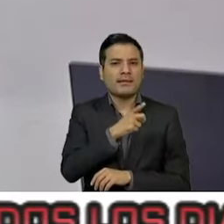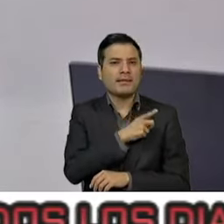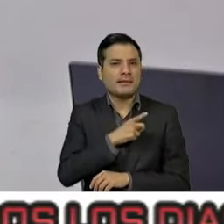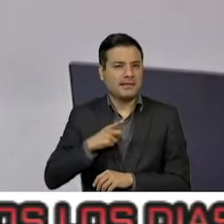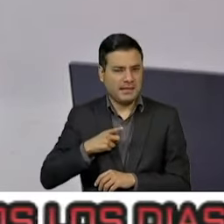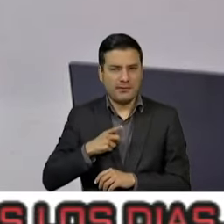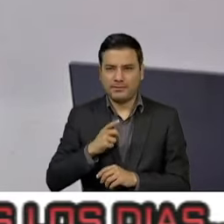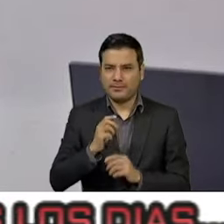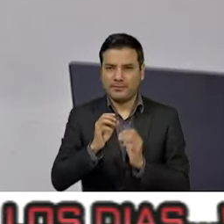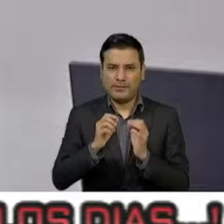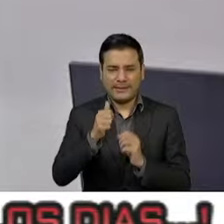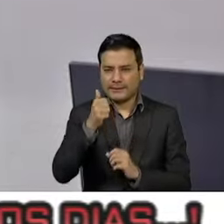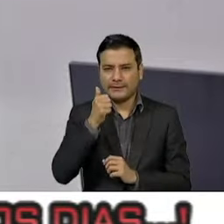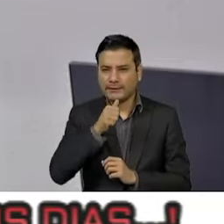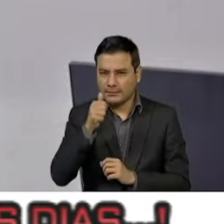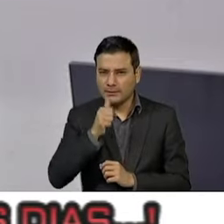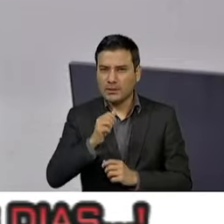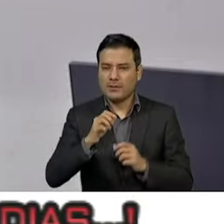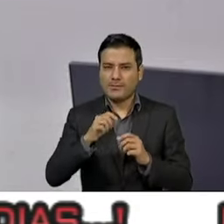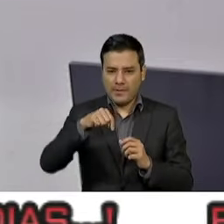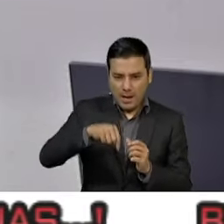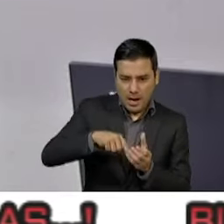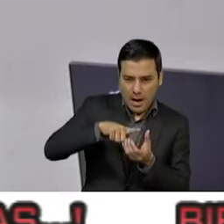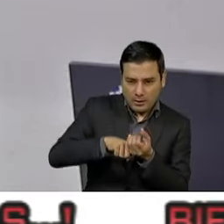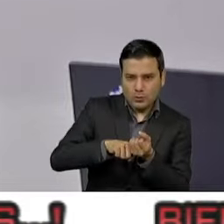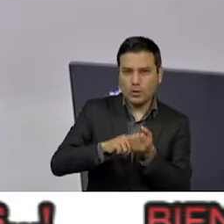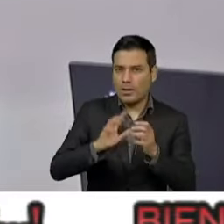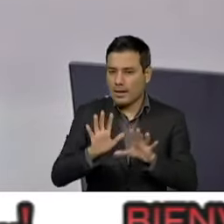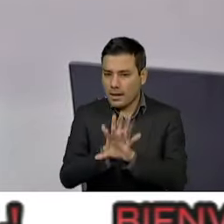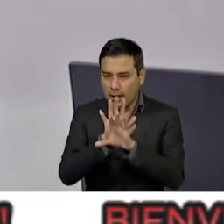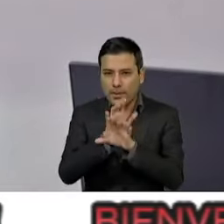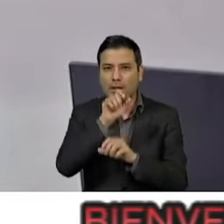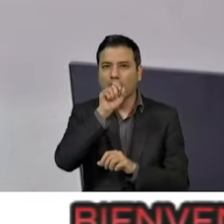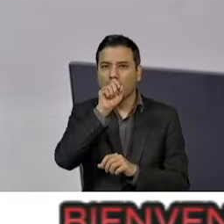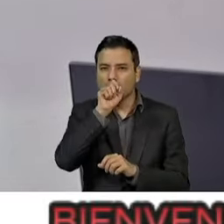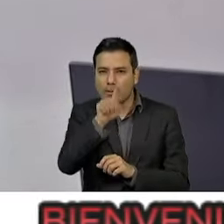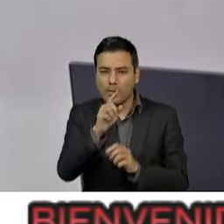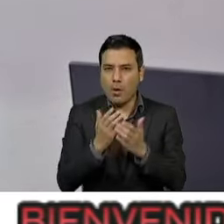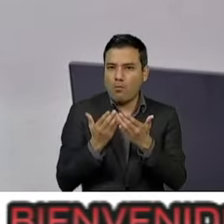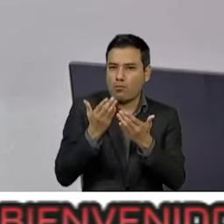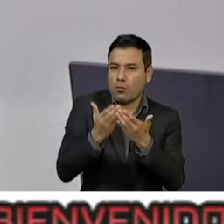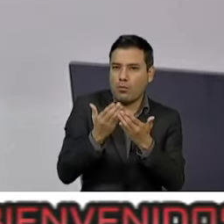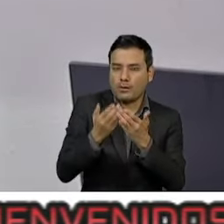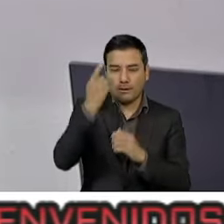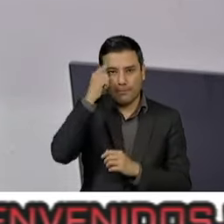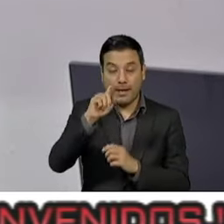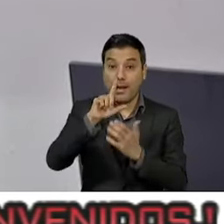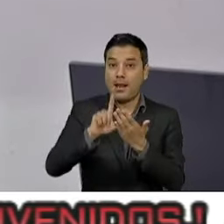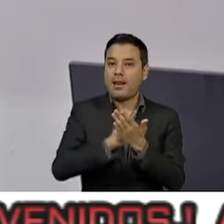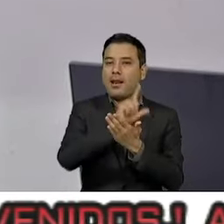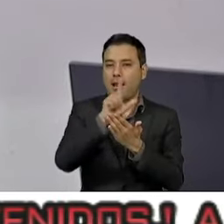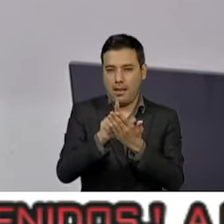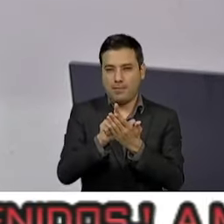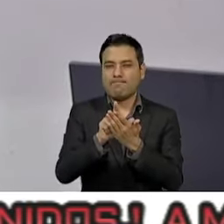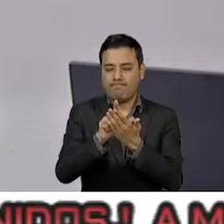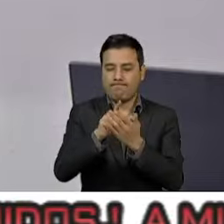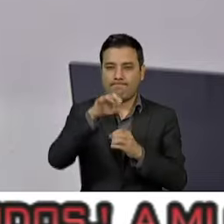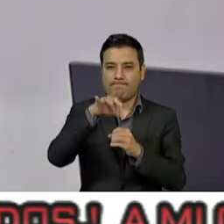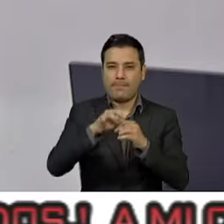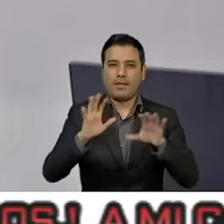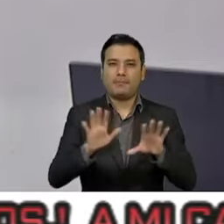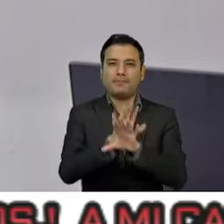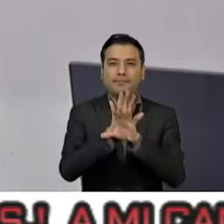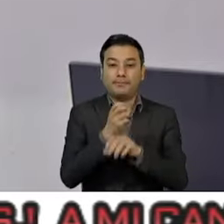todas aquellas adecuaciones normativas internas en espera de la actualización de las leyes en la materia que en su momento